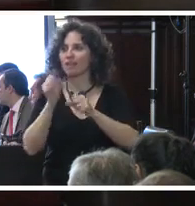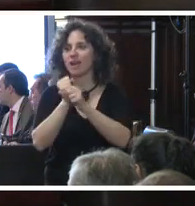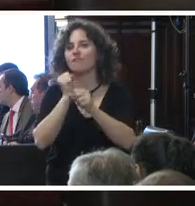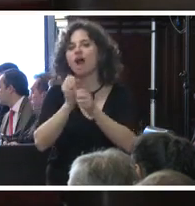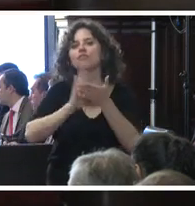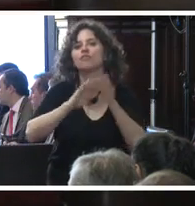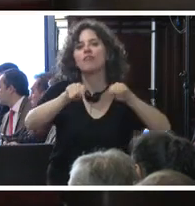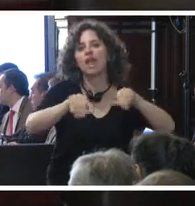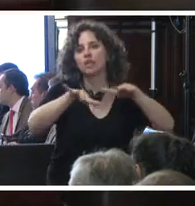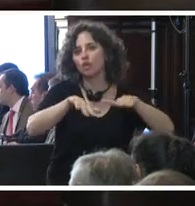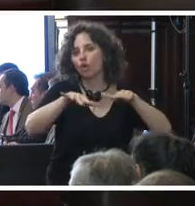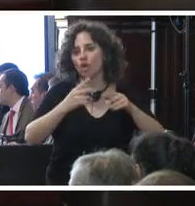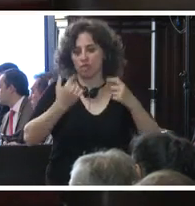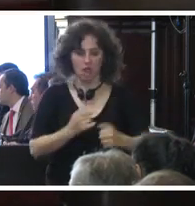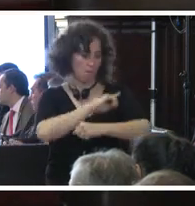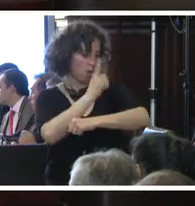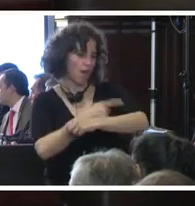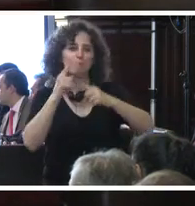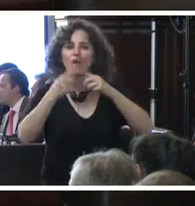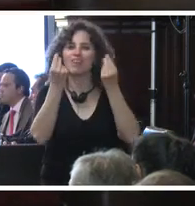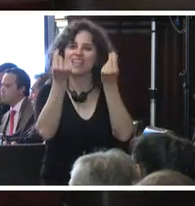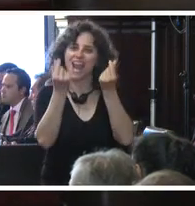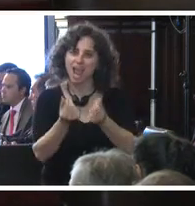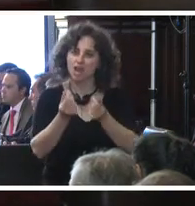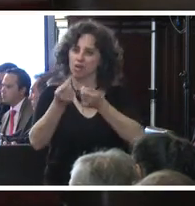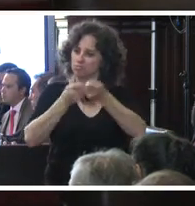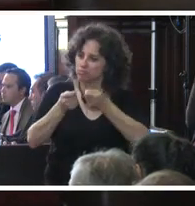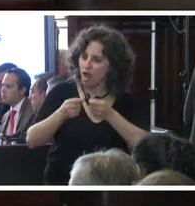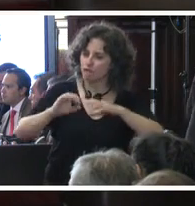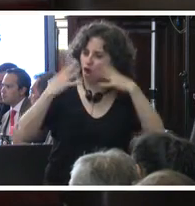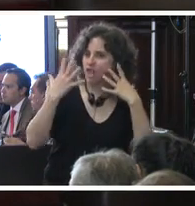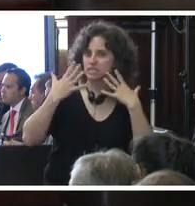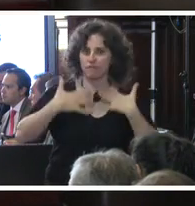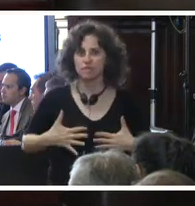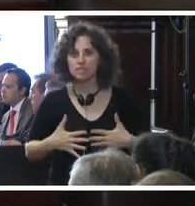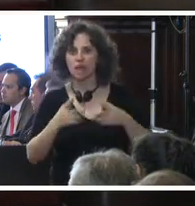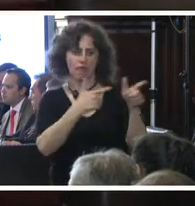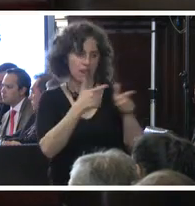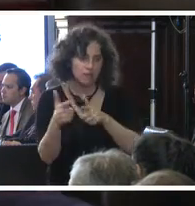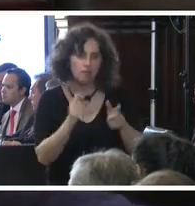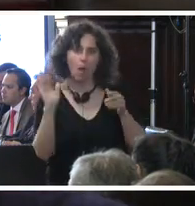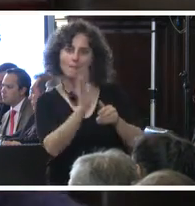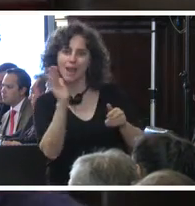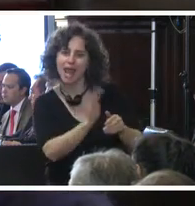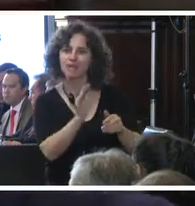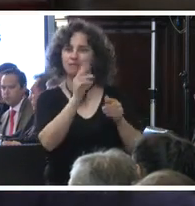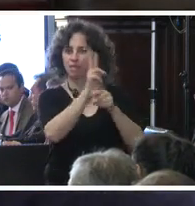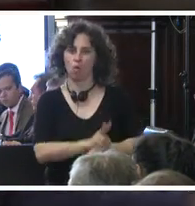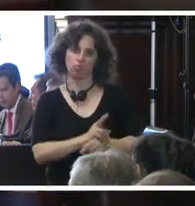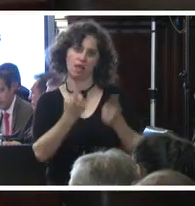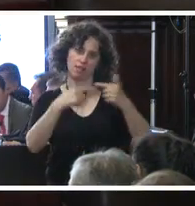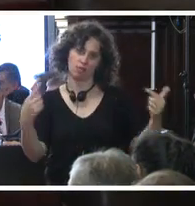territorio y ejerce su poder a través de dinero, del manejo de la violencia física y de las armas o de la amenaza de la utilización de